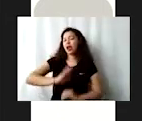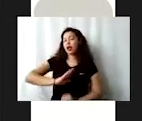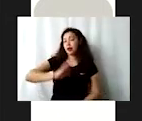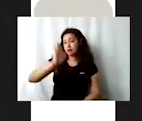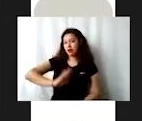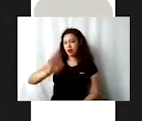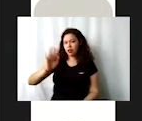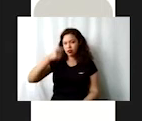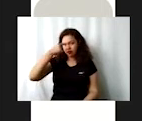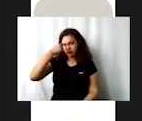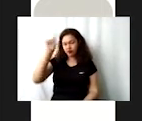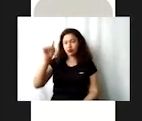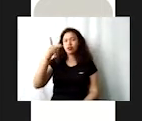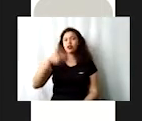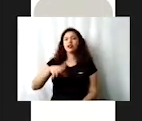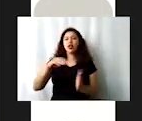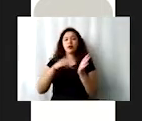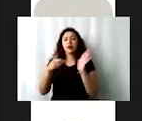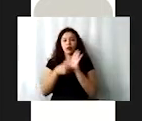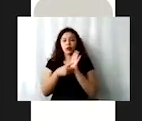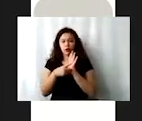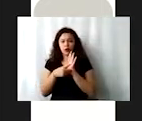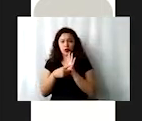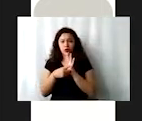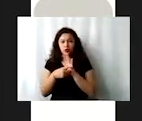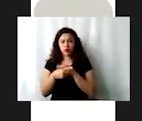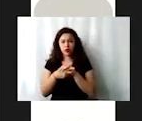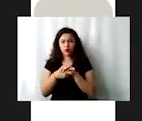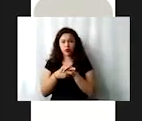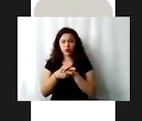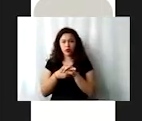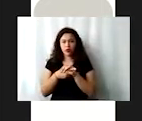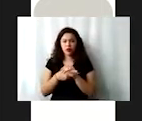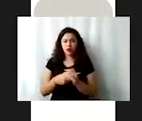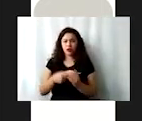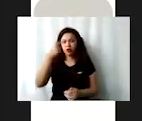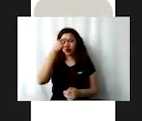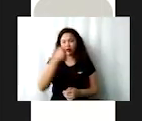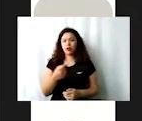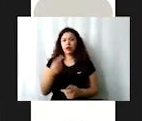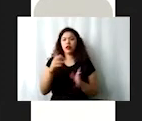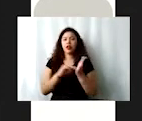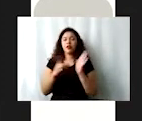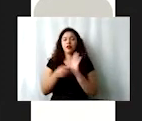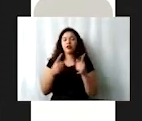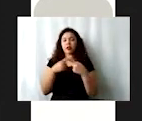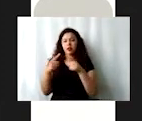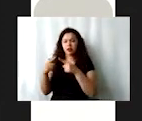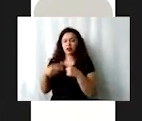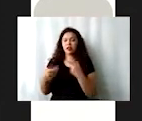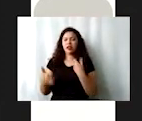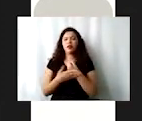esto lleva una metodología en donde, mediante diferentes métodos, que más adelante lo vamos a ver, que